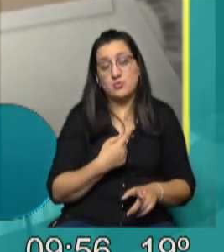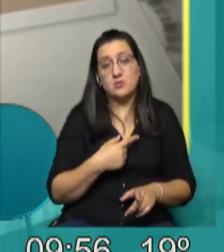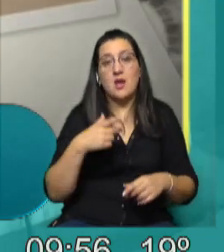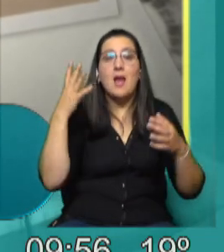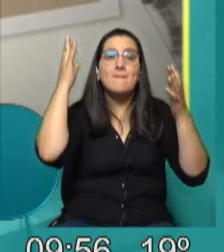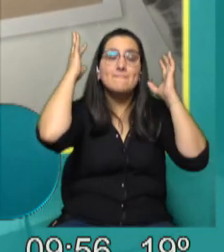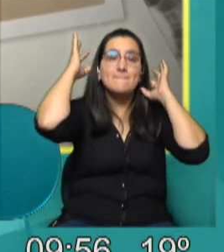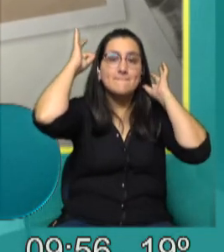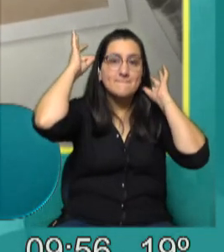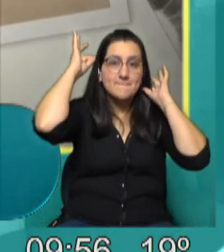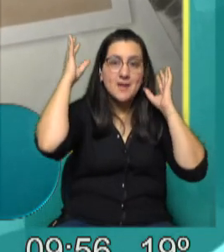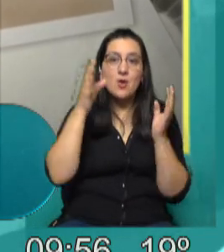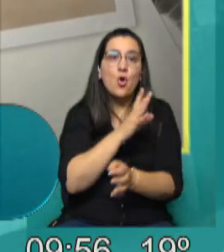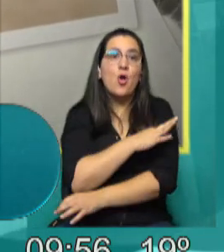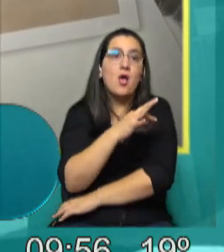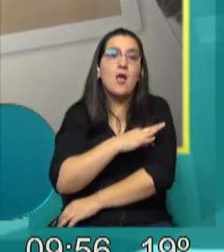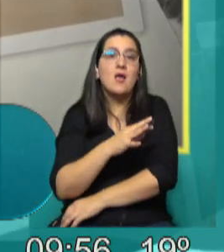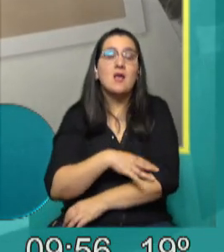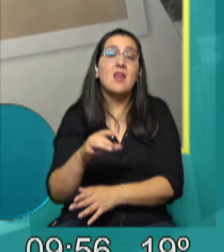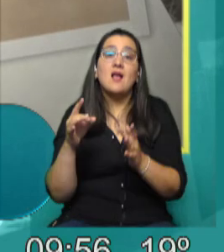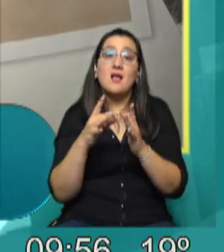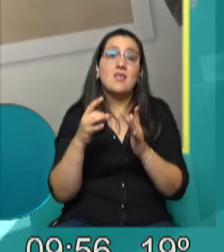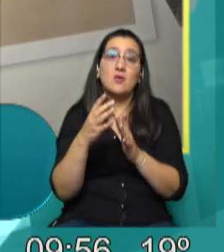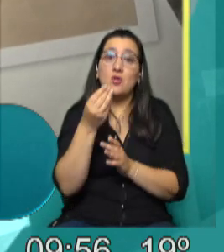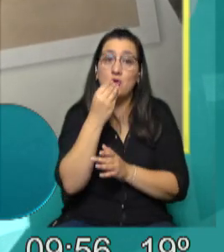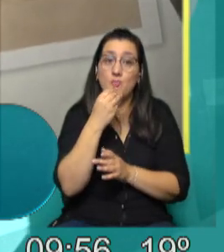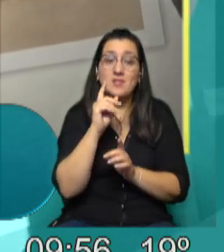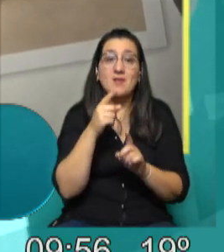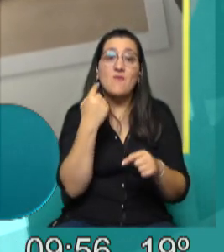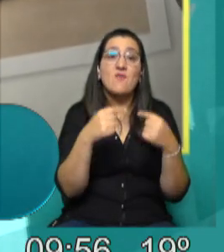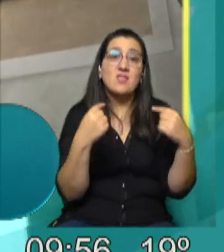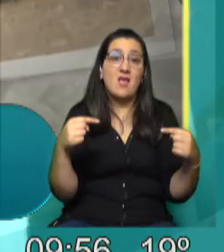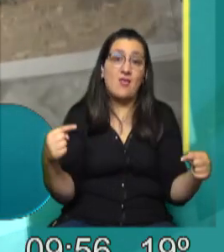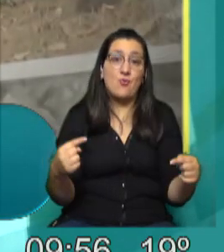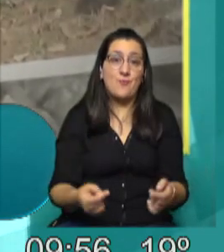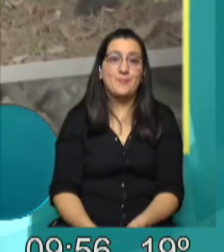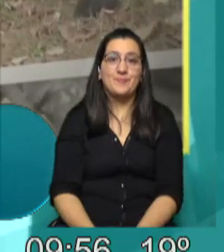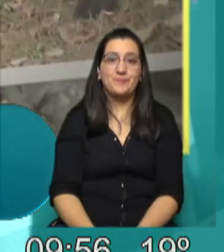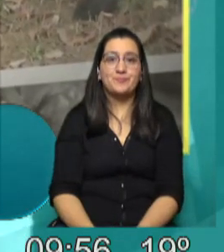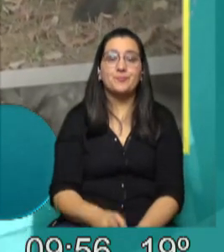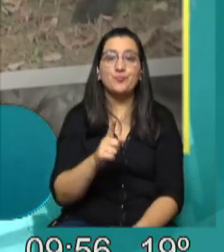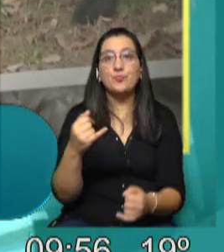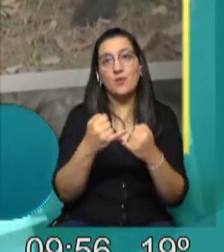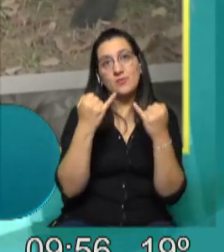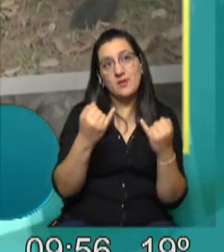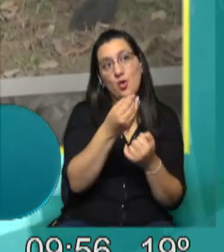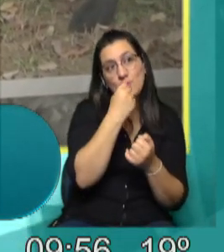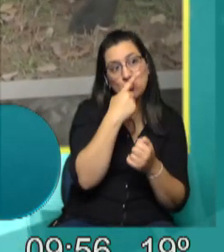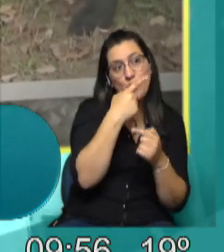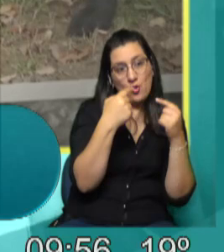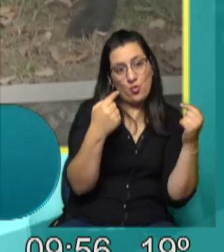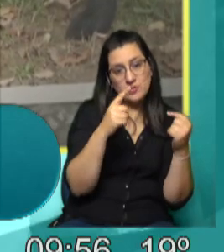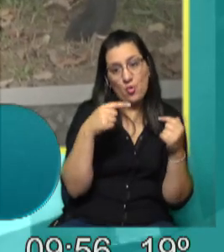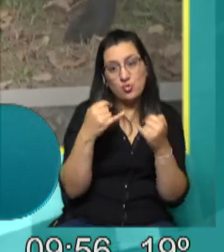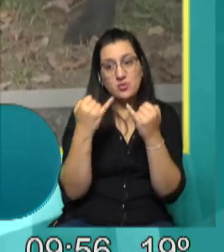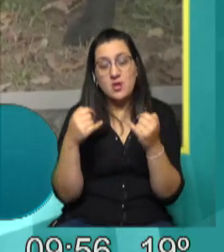tiene que ver con la calidad con que coma. Y la variabilidad de proteínas que le da. Si vos un día comes una cosa, otra y otra, en